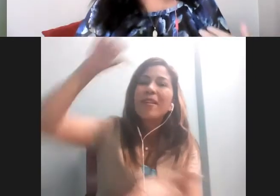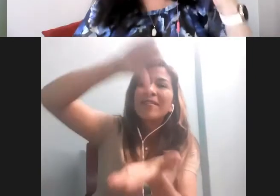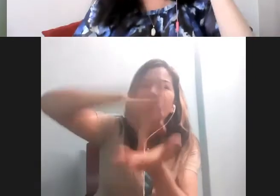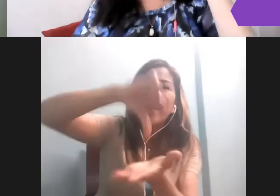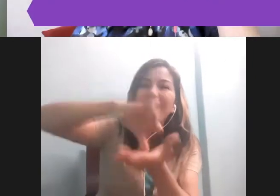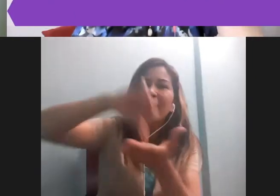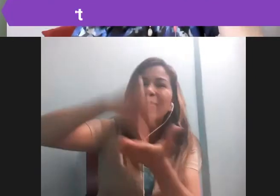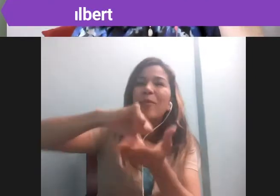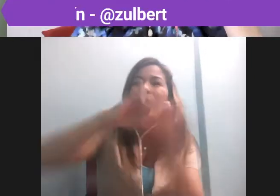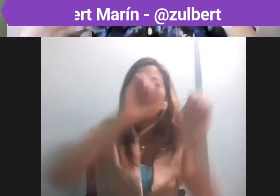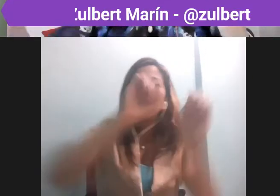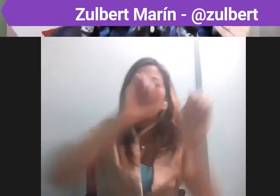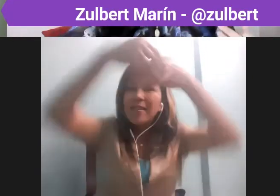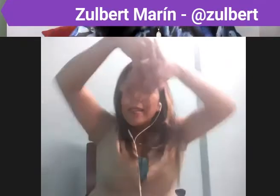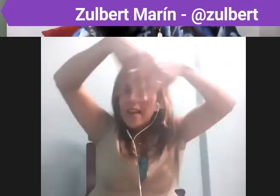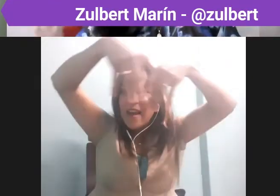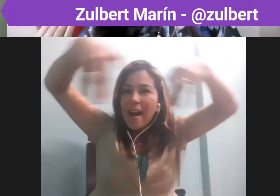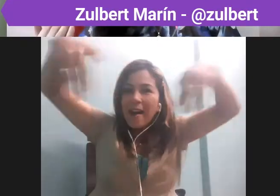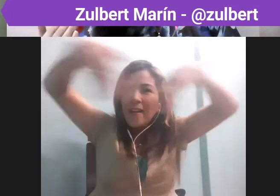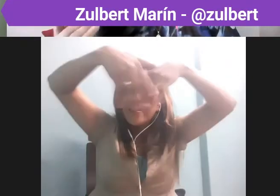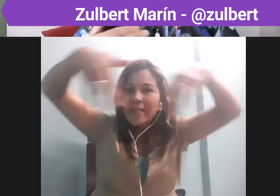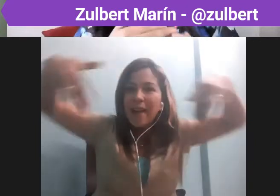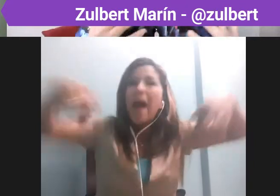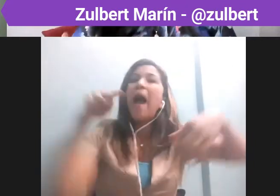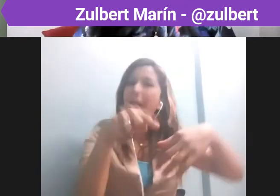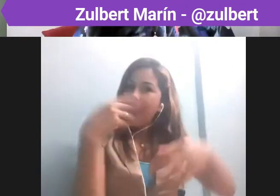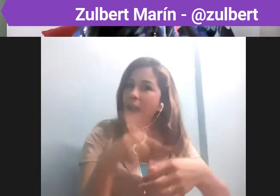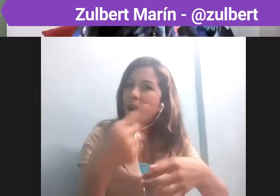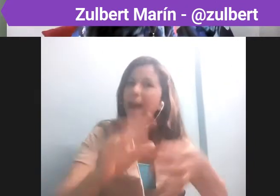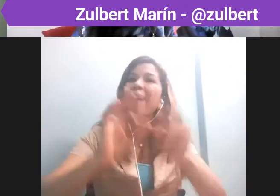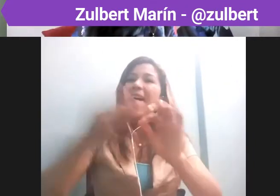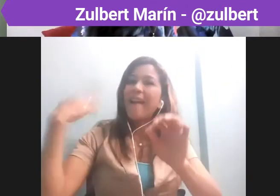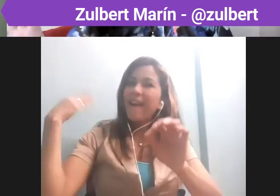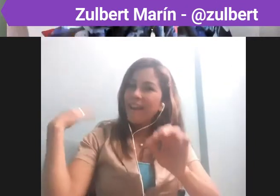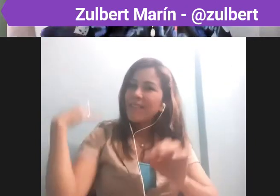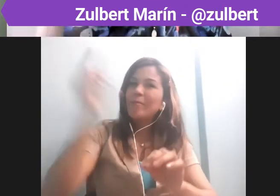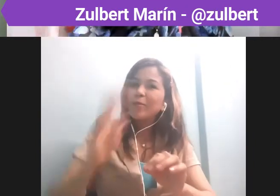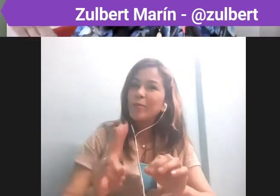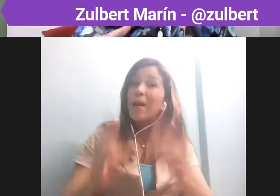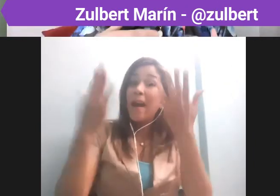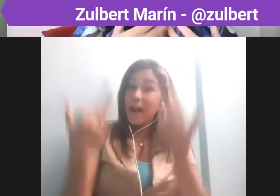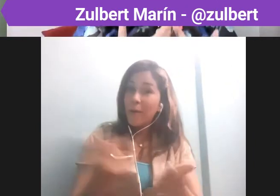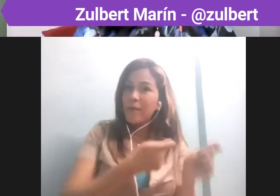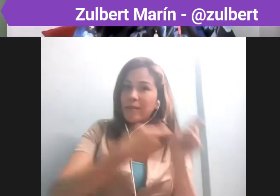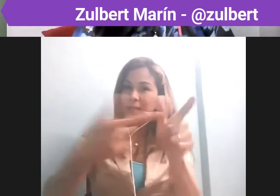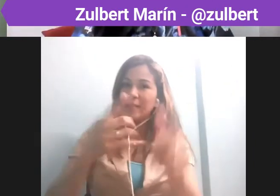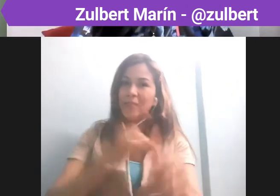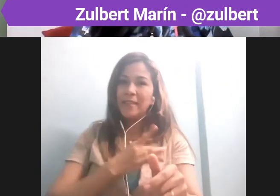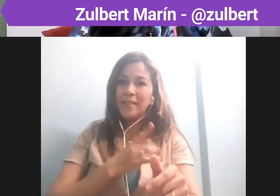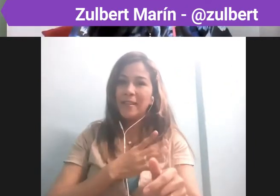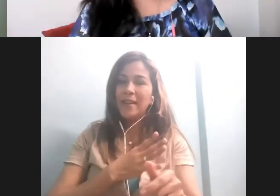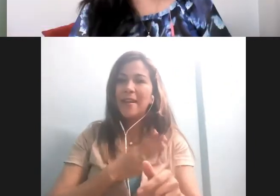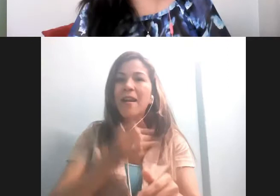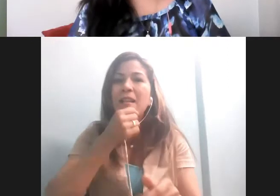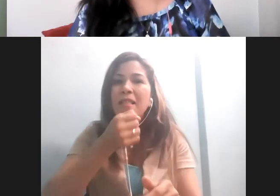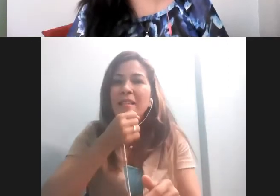iba a una actividad en el Teatro Baral y había un intérprete presente y había una pantalla.